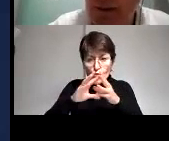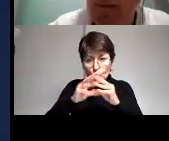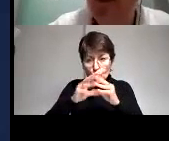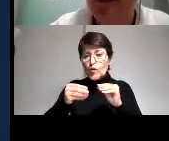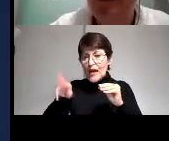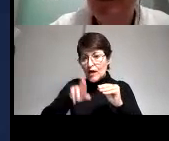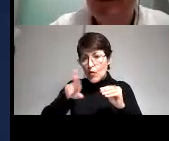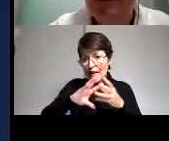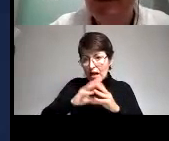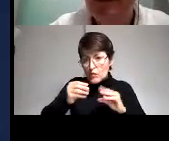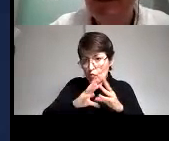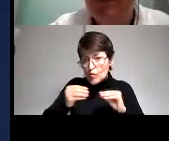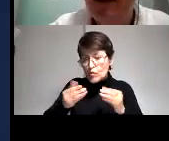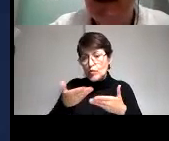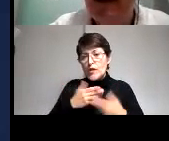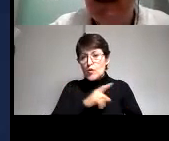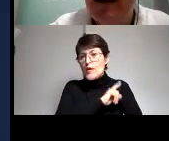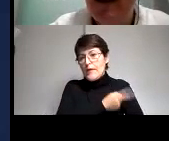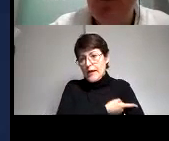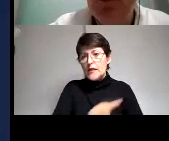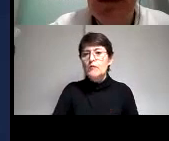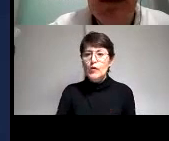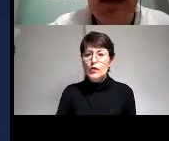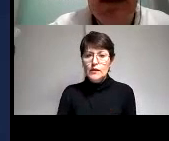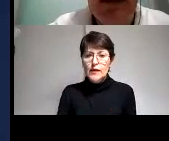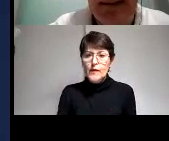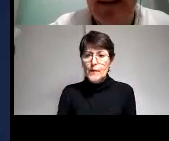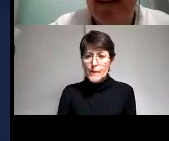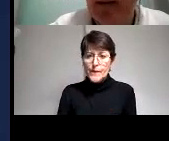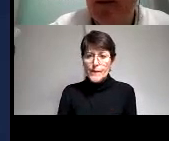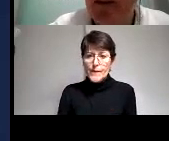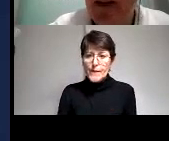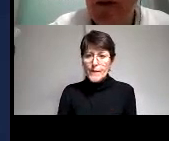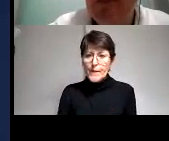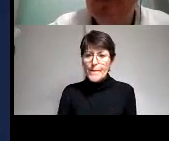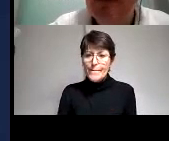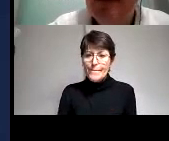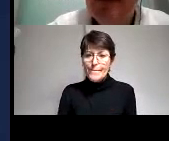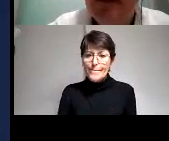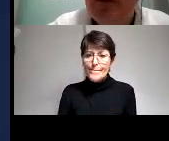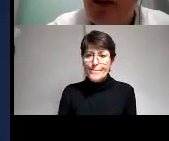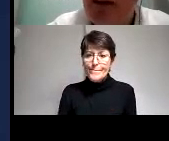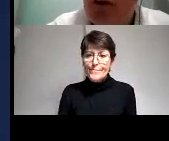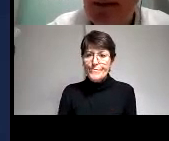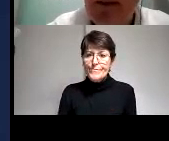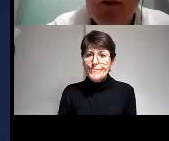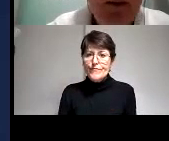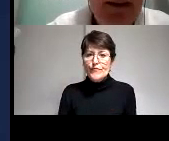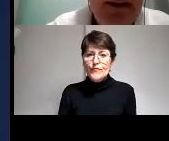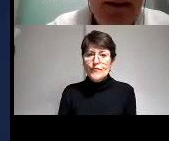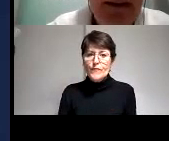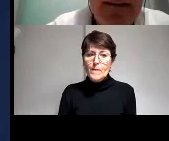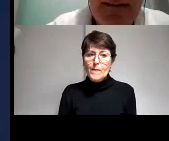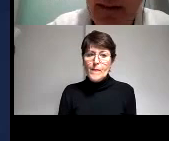tanto, también podría ser interesante para aquellos que queremos realizar ejercicio físico, ¿no? Y dentro del